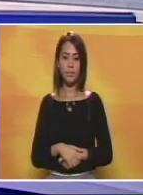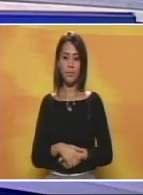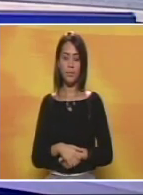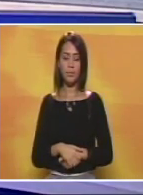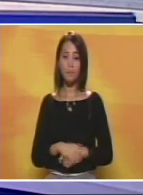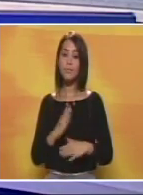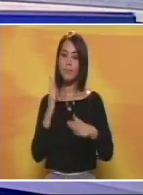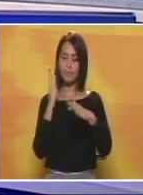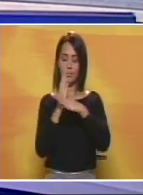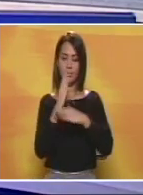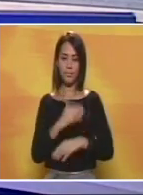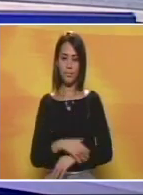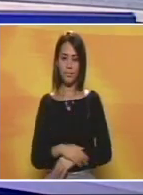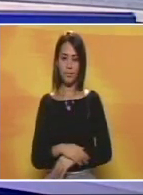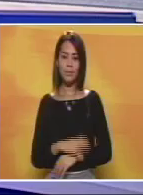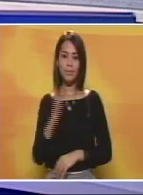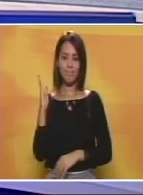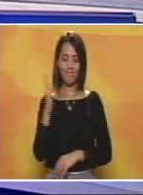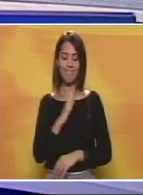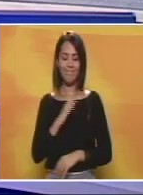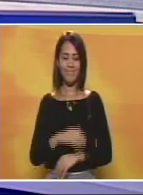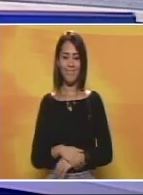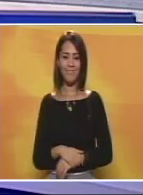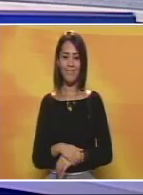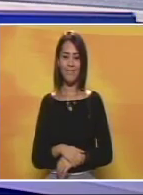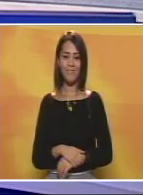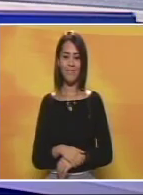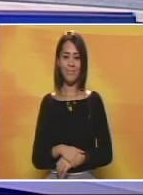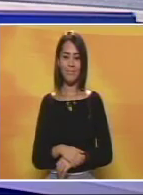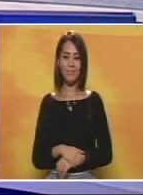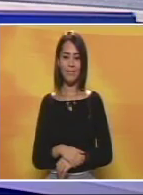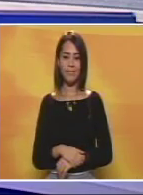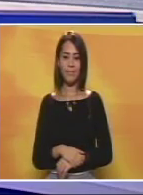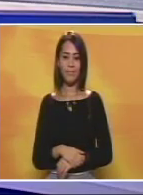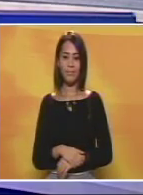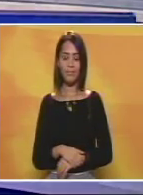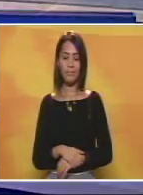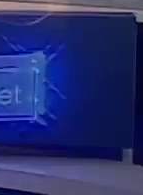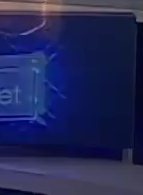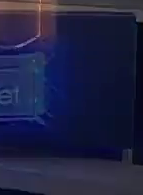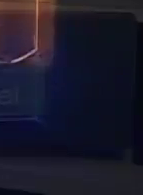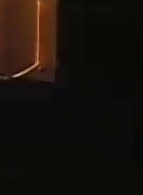Vamos a una nueva pausa. Ya volvemos con más información. Quédense allí.